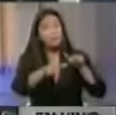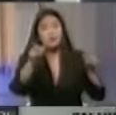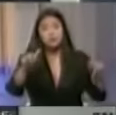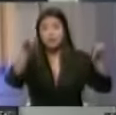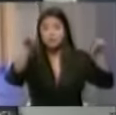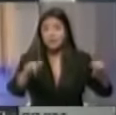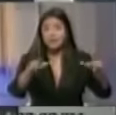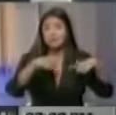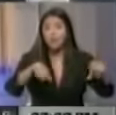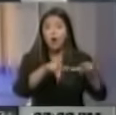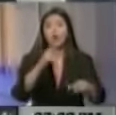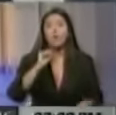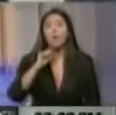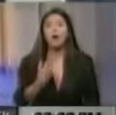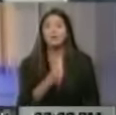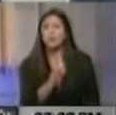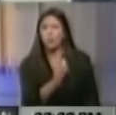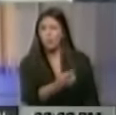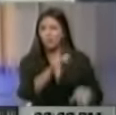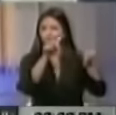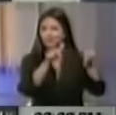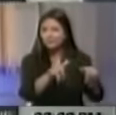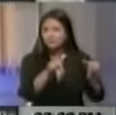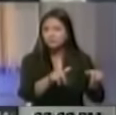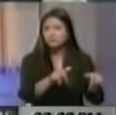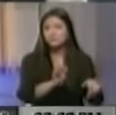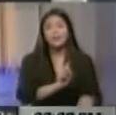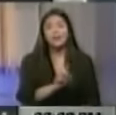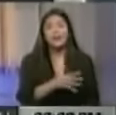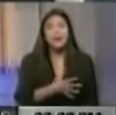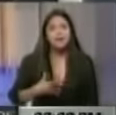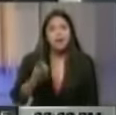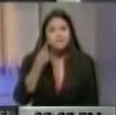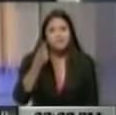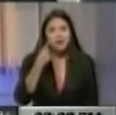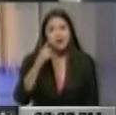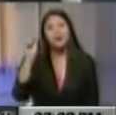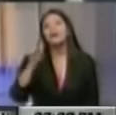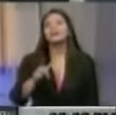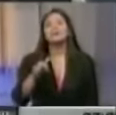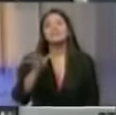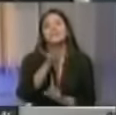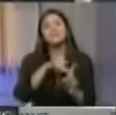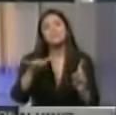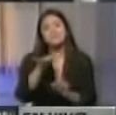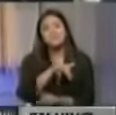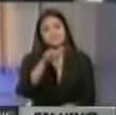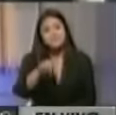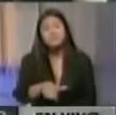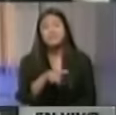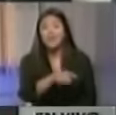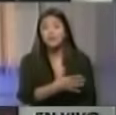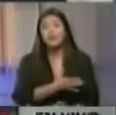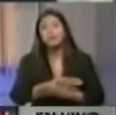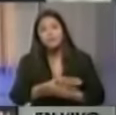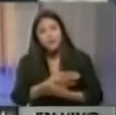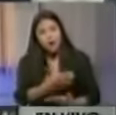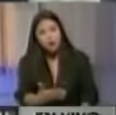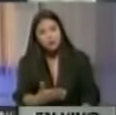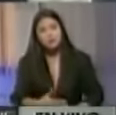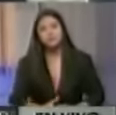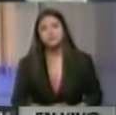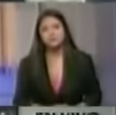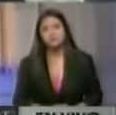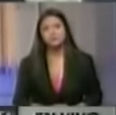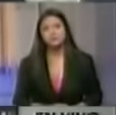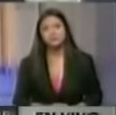Rodeo 1, quienes no se querían perder de este acontecimiento y ellos se ofrecieron para,